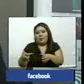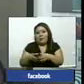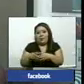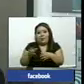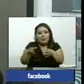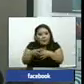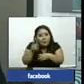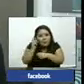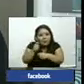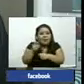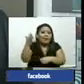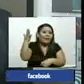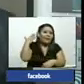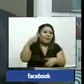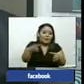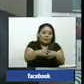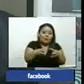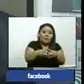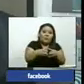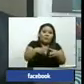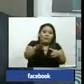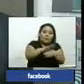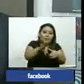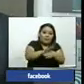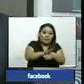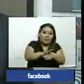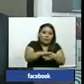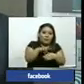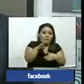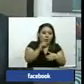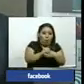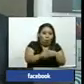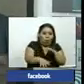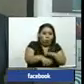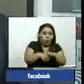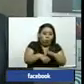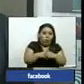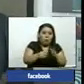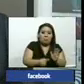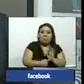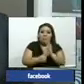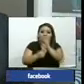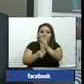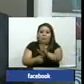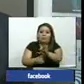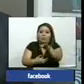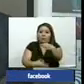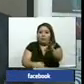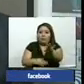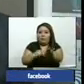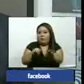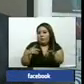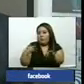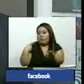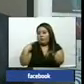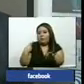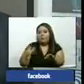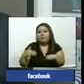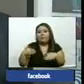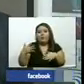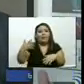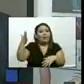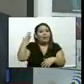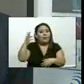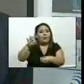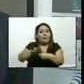anterior administración del FMLN le dio de forma fraudulenta la representación a una directiva que fue electa